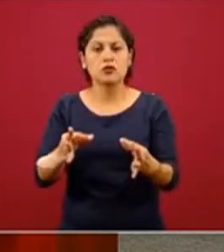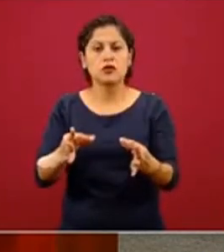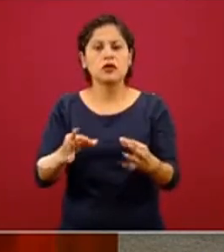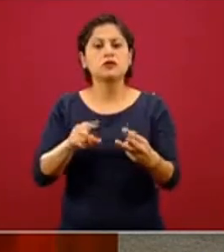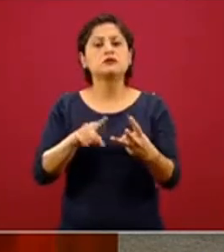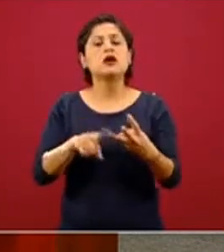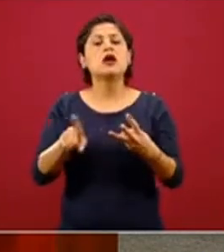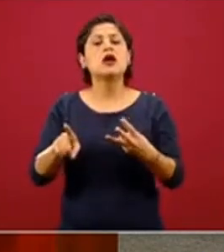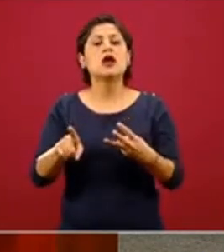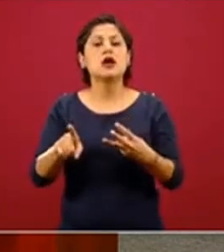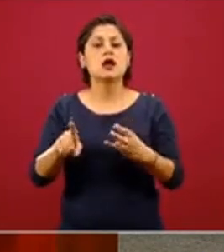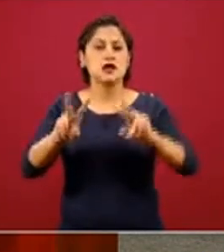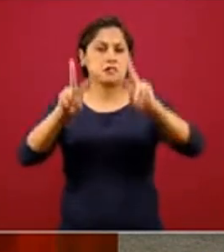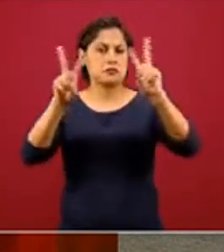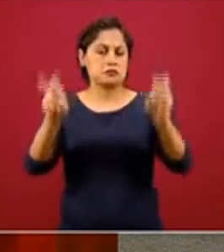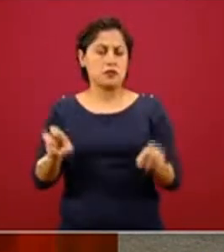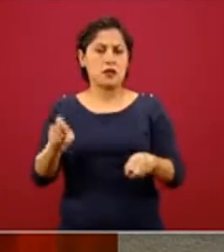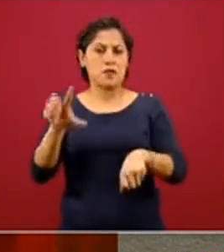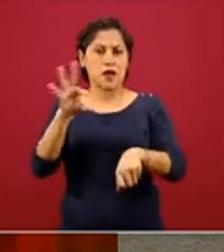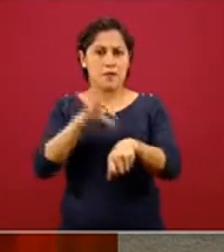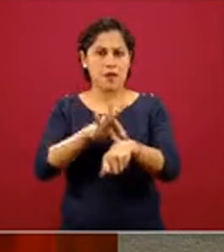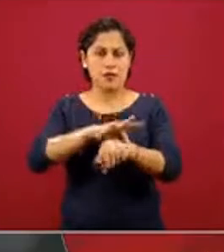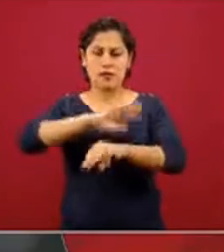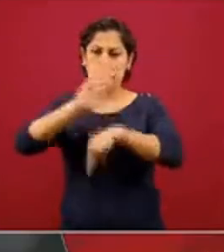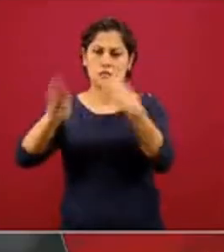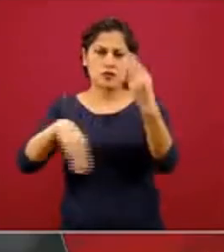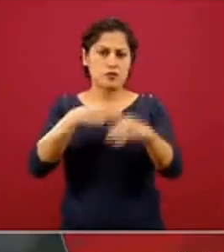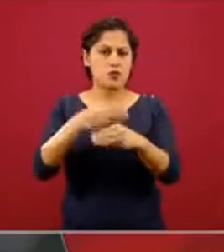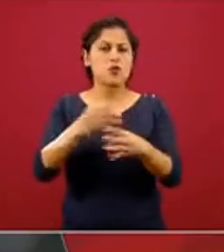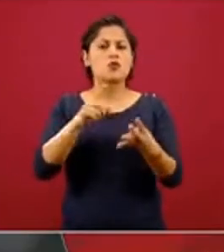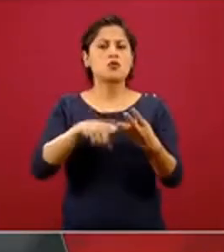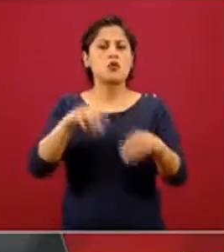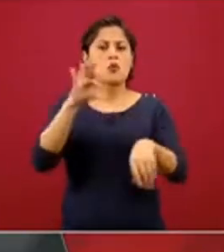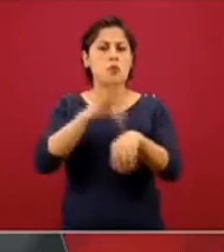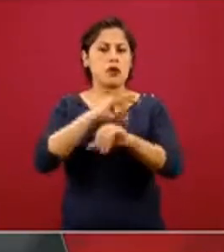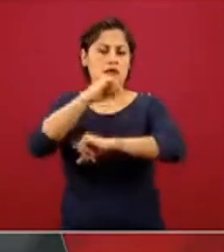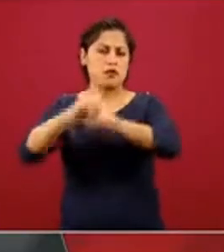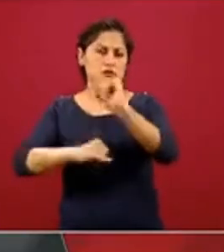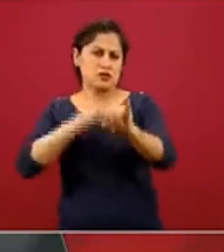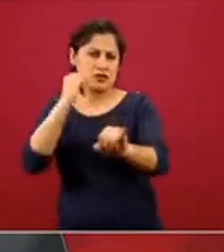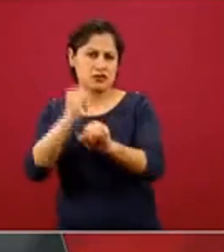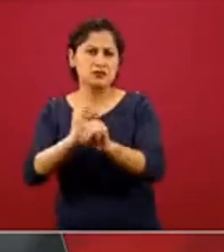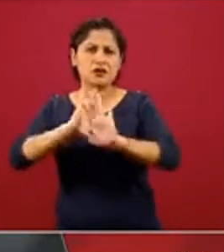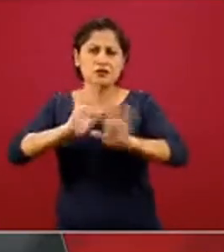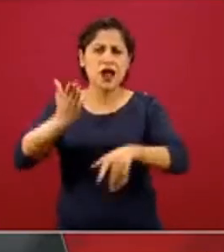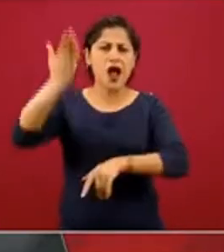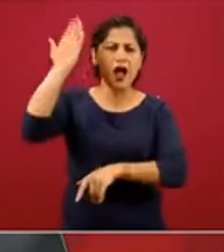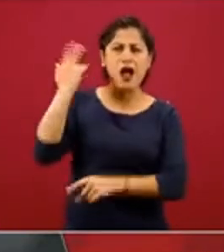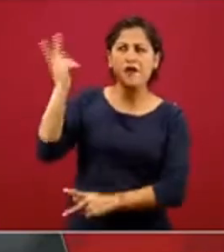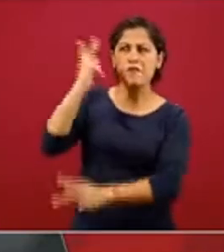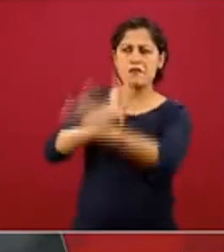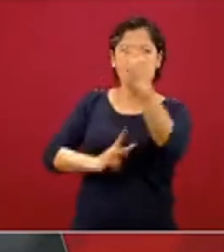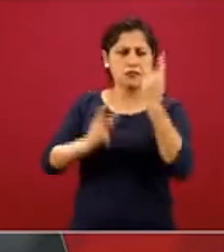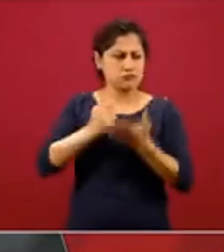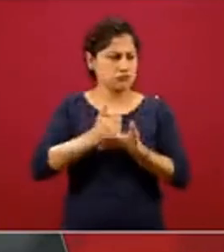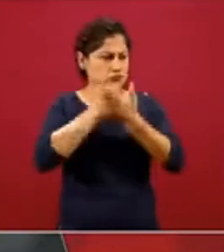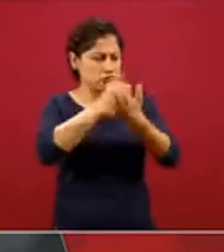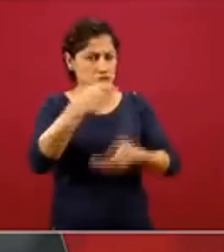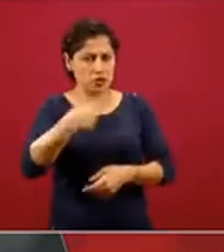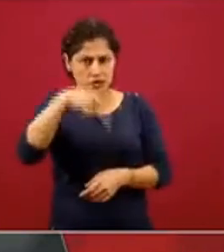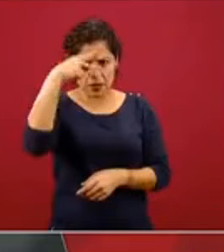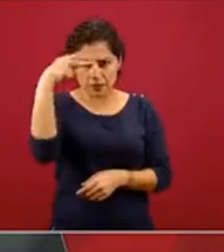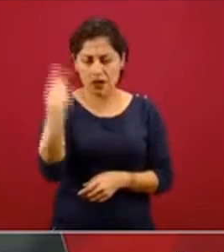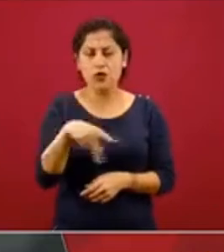Médicos del Mundo, Médicos Sin Frontera, que han actuado en México en varios contextos cuando hay